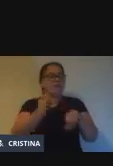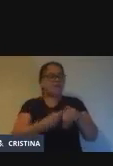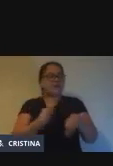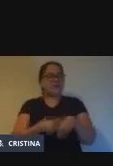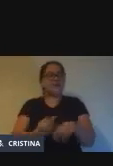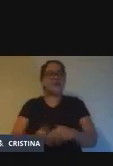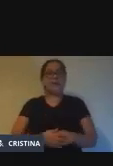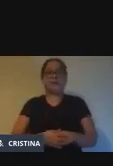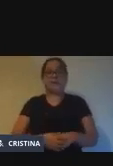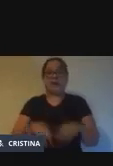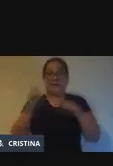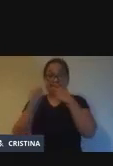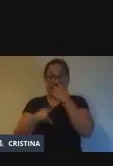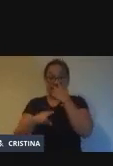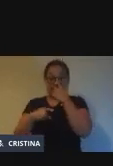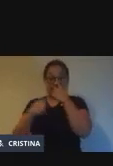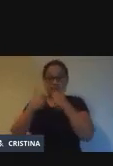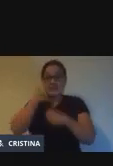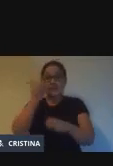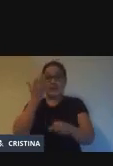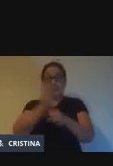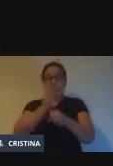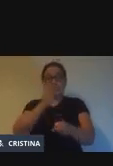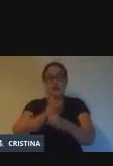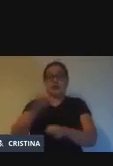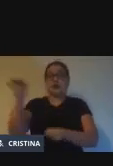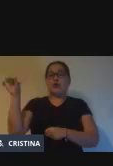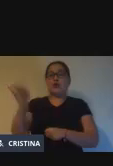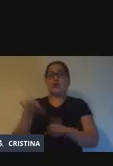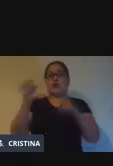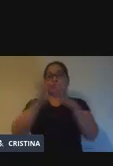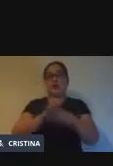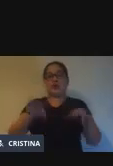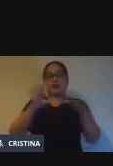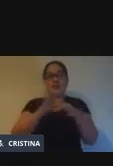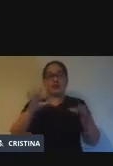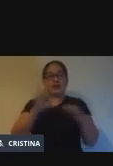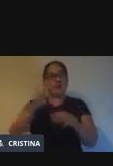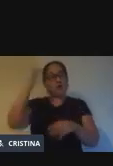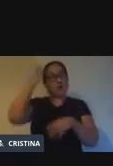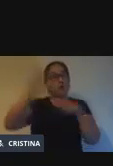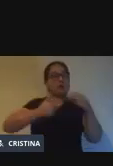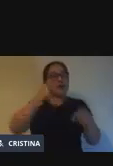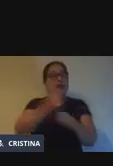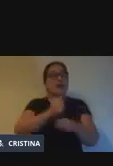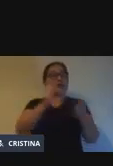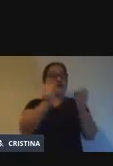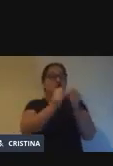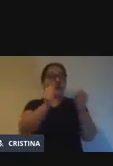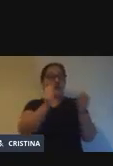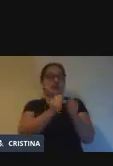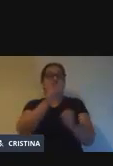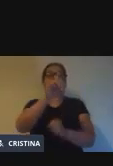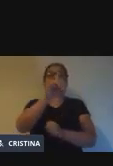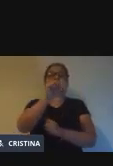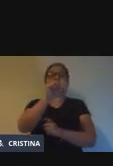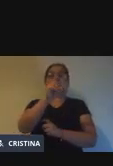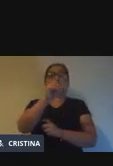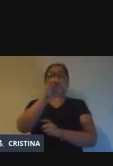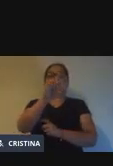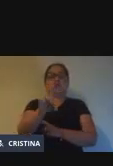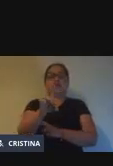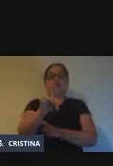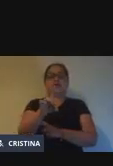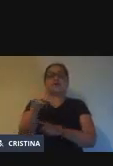Asimismo, no quiero dejar la oportunidad. El día de hoy es cumpleaños de mi sobrino hermoso, David. Te mando todo mi cariño,